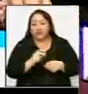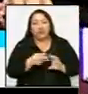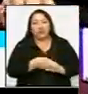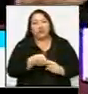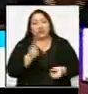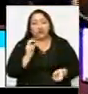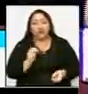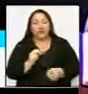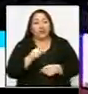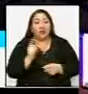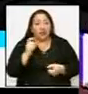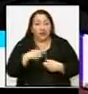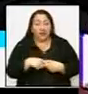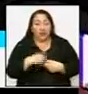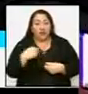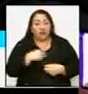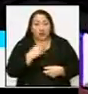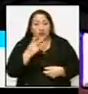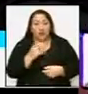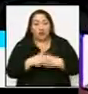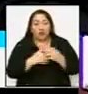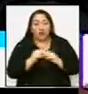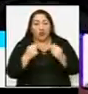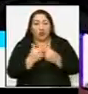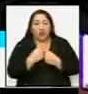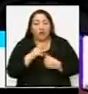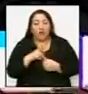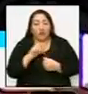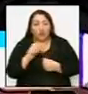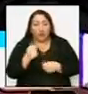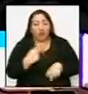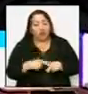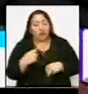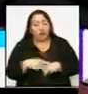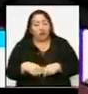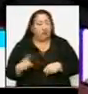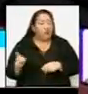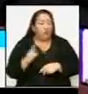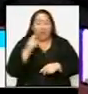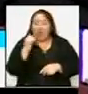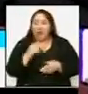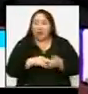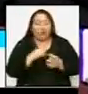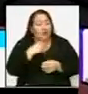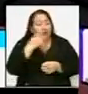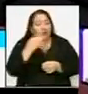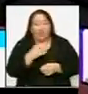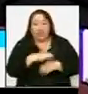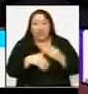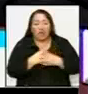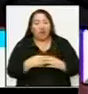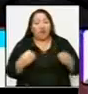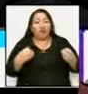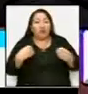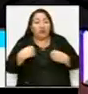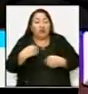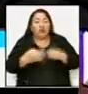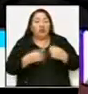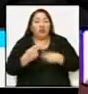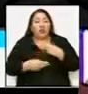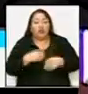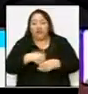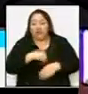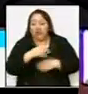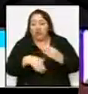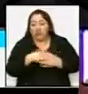o para desafiliarse. Para afiliarse estamos viendo las plataformas virtuales, etcétera. No es cierto que haya oficinas del Jurado